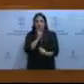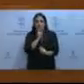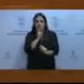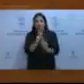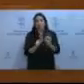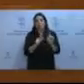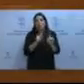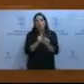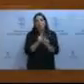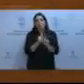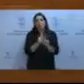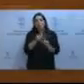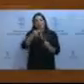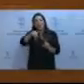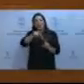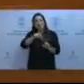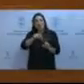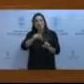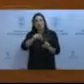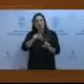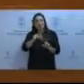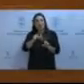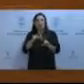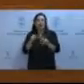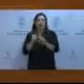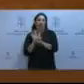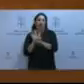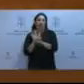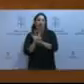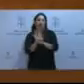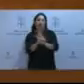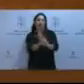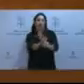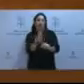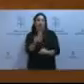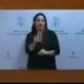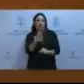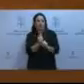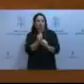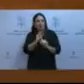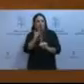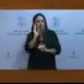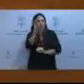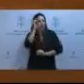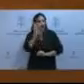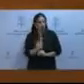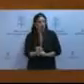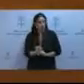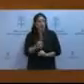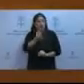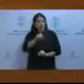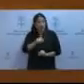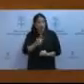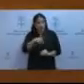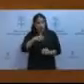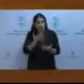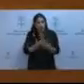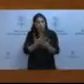que no se vean sistemáticamente relegados sus derechos laborales. Pero también presentamos esta